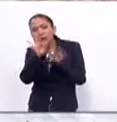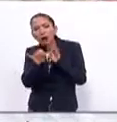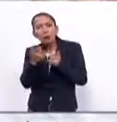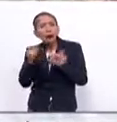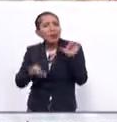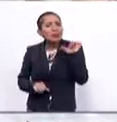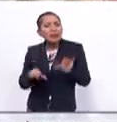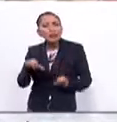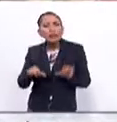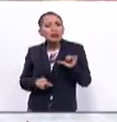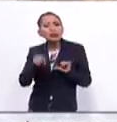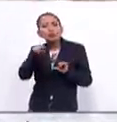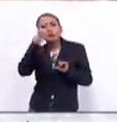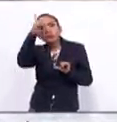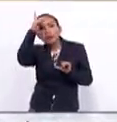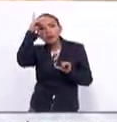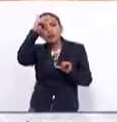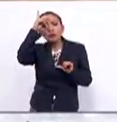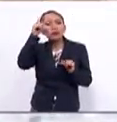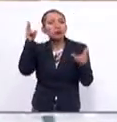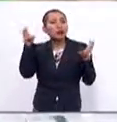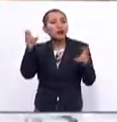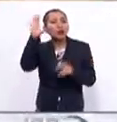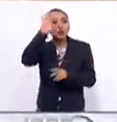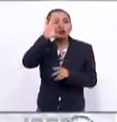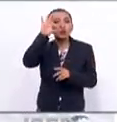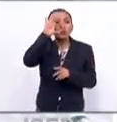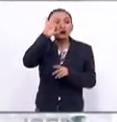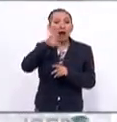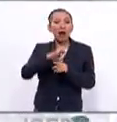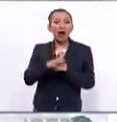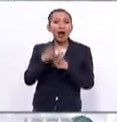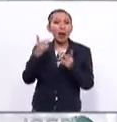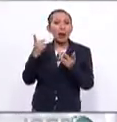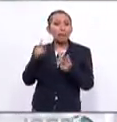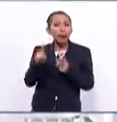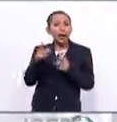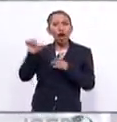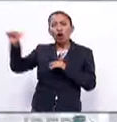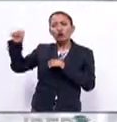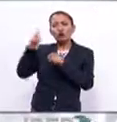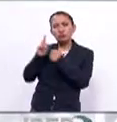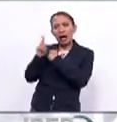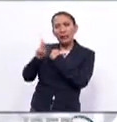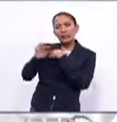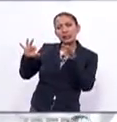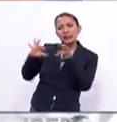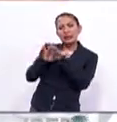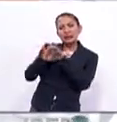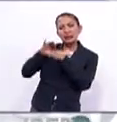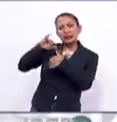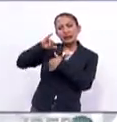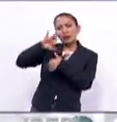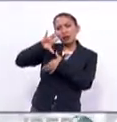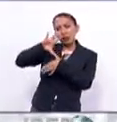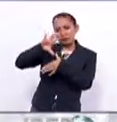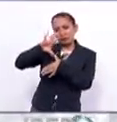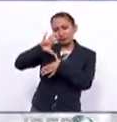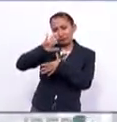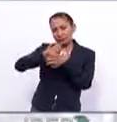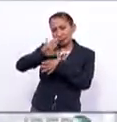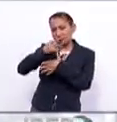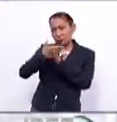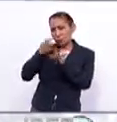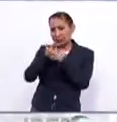las estrategias que tiene Perú en materia cultural con otros países de la región iberoamericana. Sabemos que